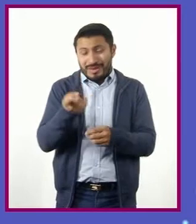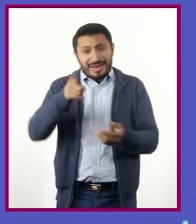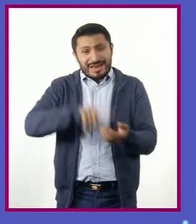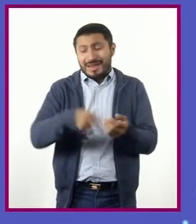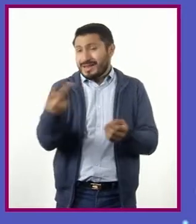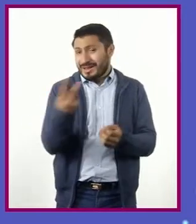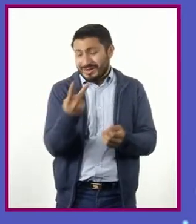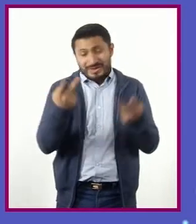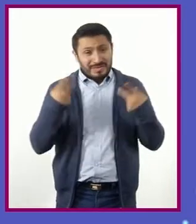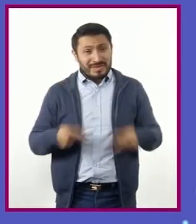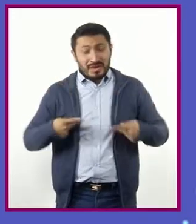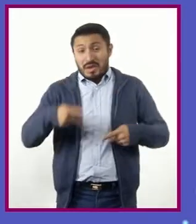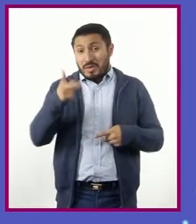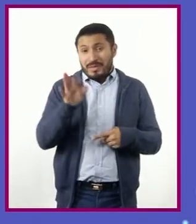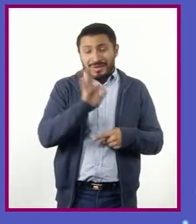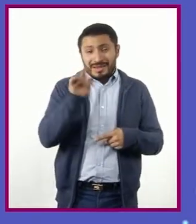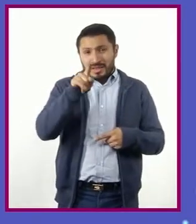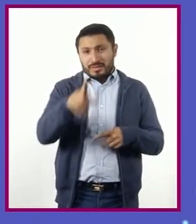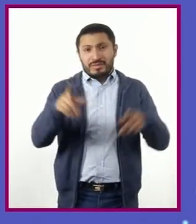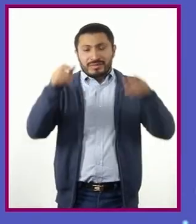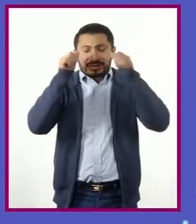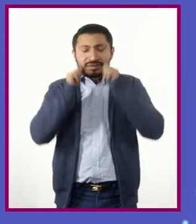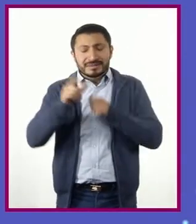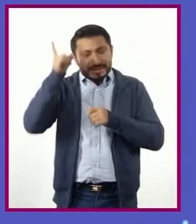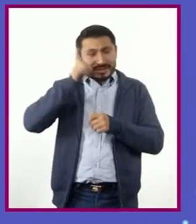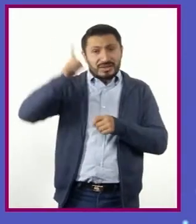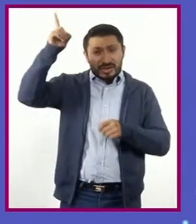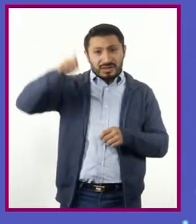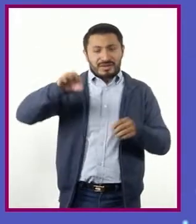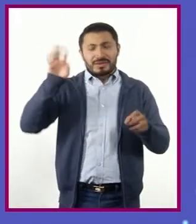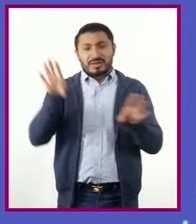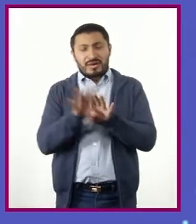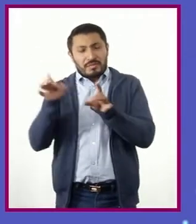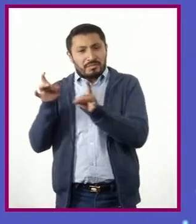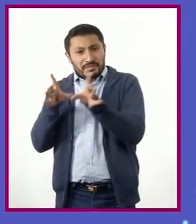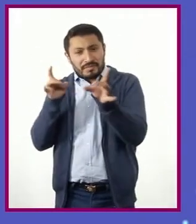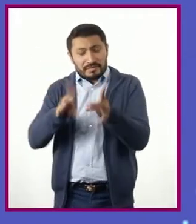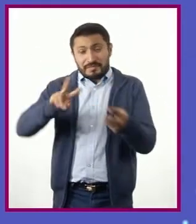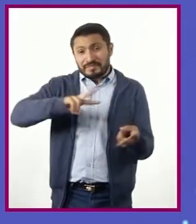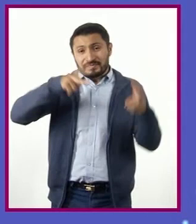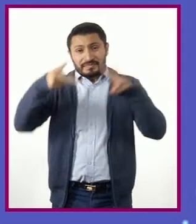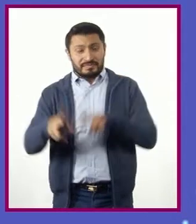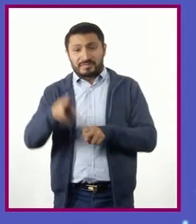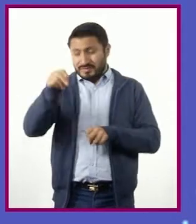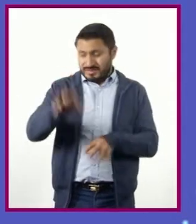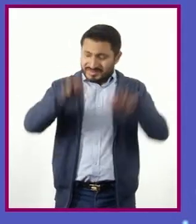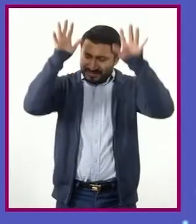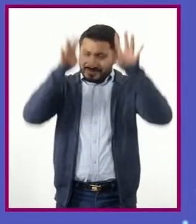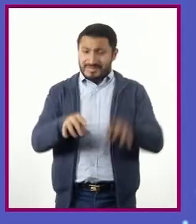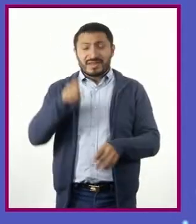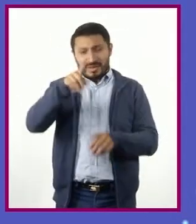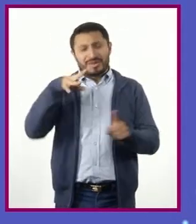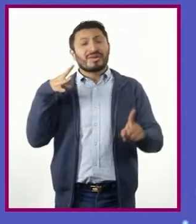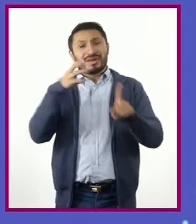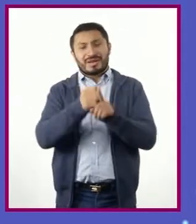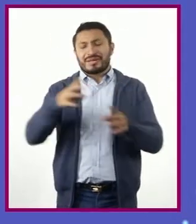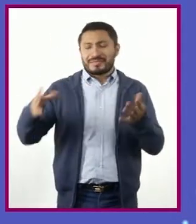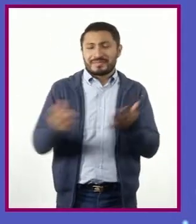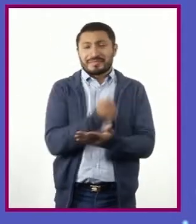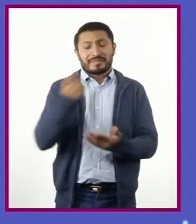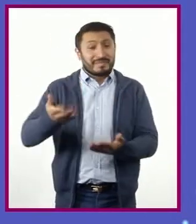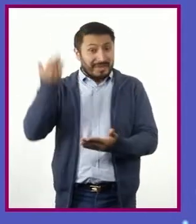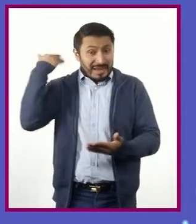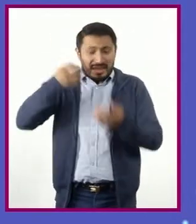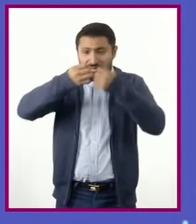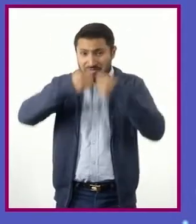dos, pero si tú, ciego Dios, opuestas flechas tomaste, no te alabes que alcanzaste la victoria que